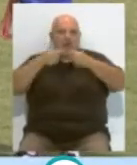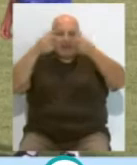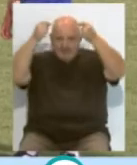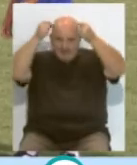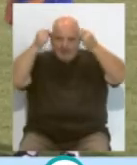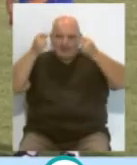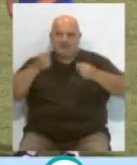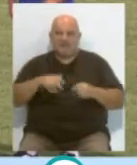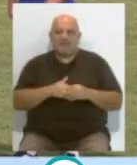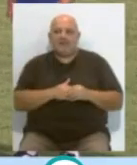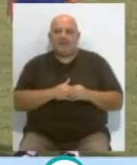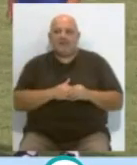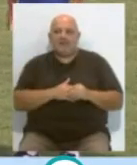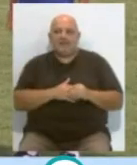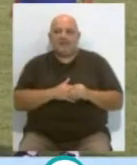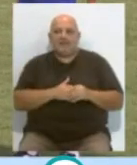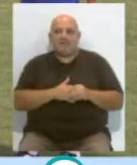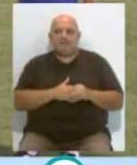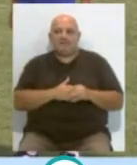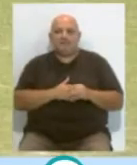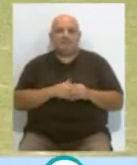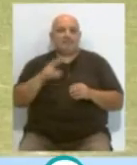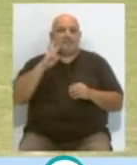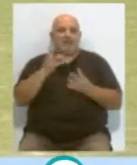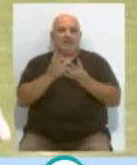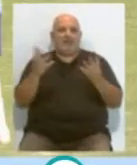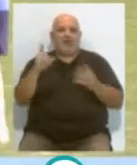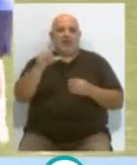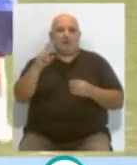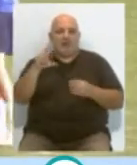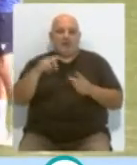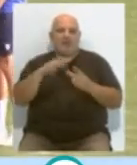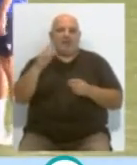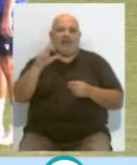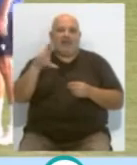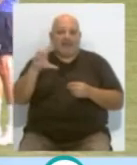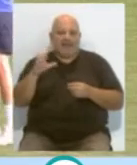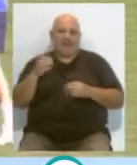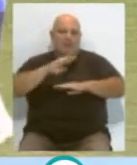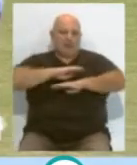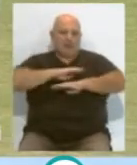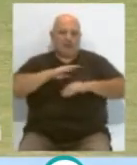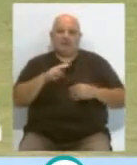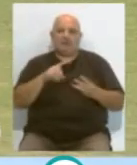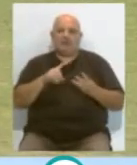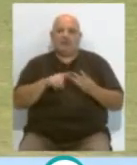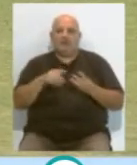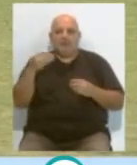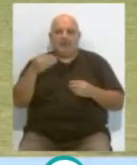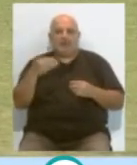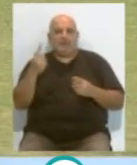parecido al padre. Ahí vemos a Lautaro, a Juan Flere, los jugadores del